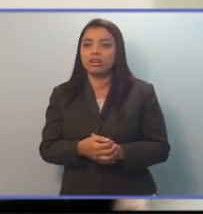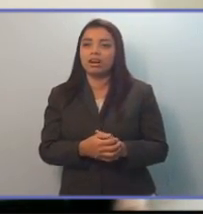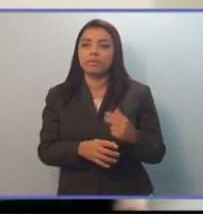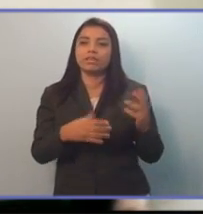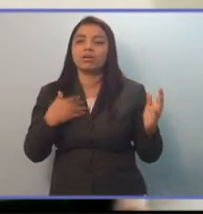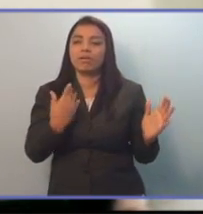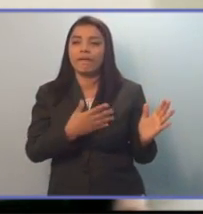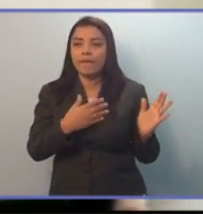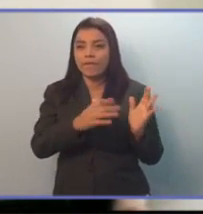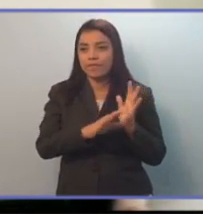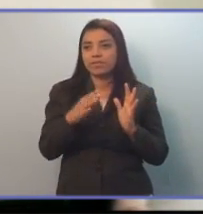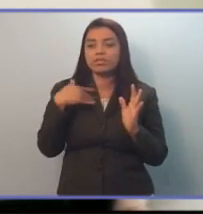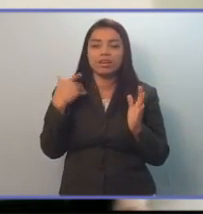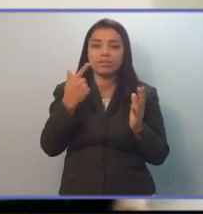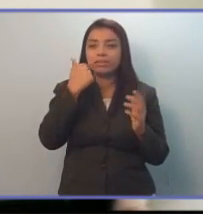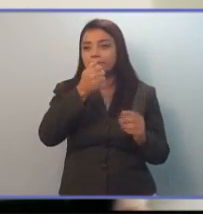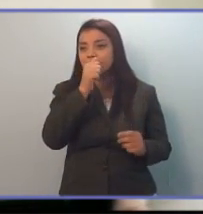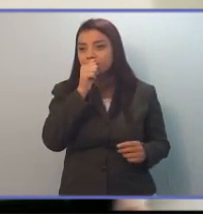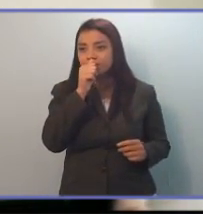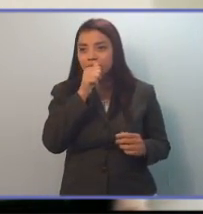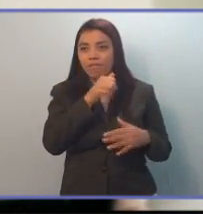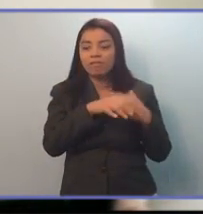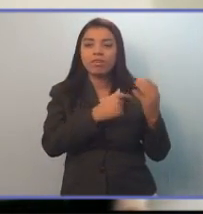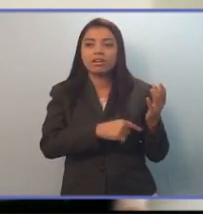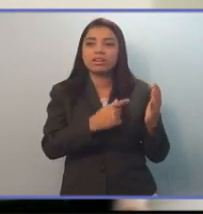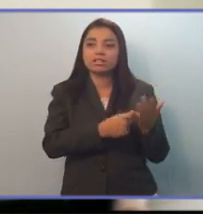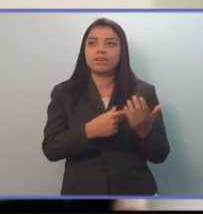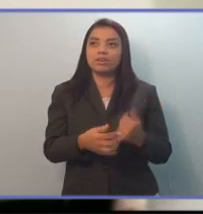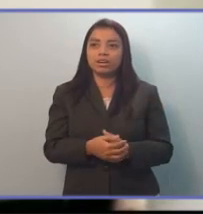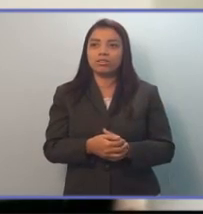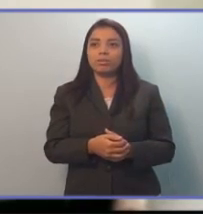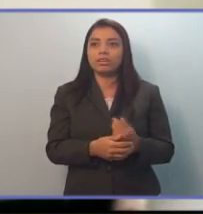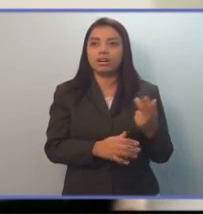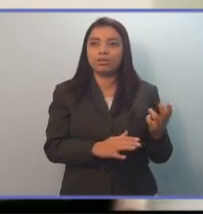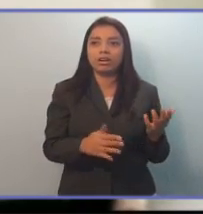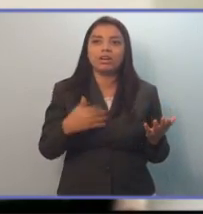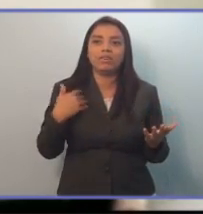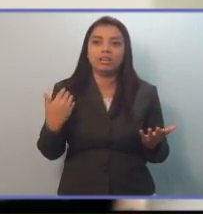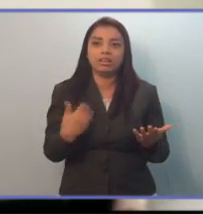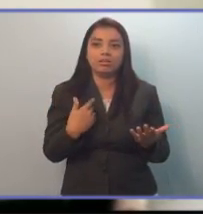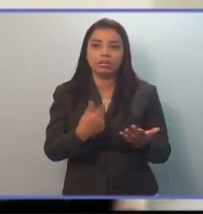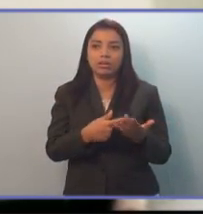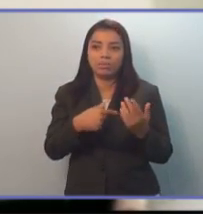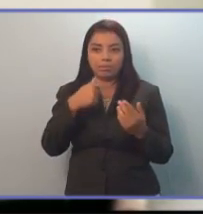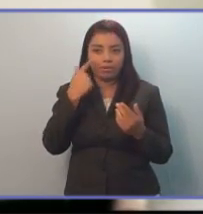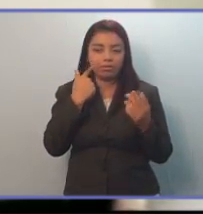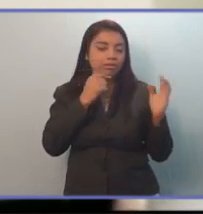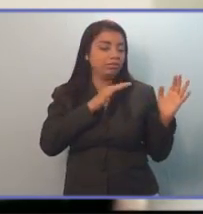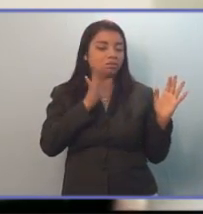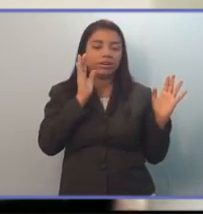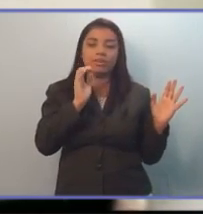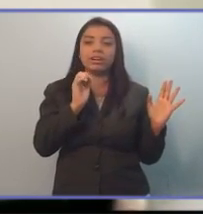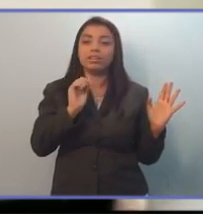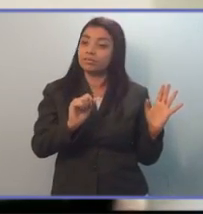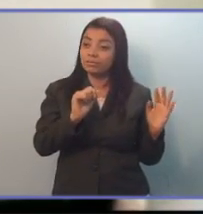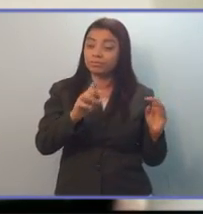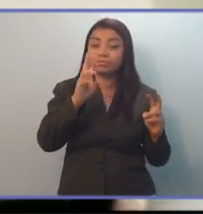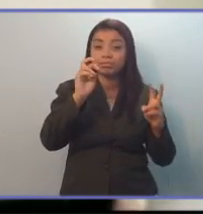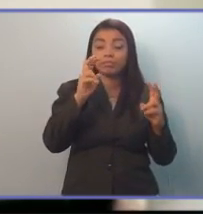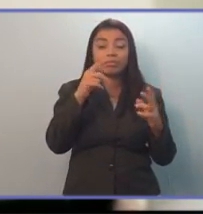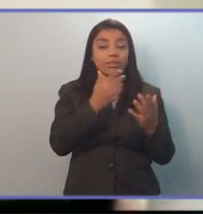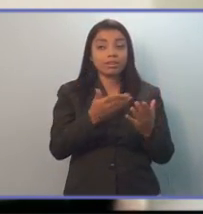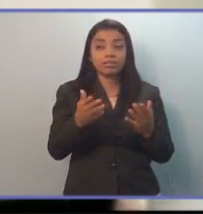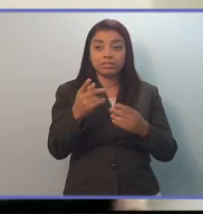de manejarse en privado porque tienen que ver muchas veces con la dignidad de las personas, o con secretos de